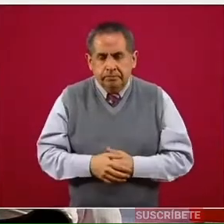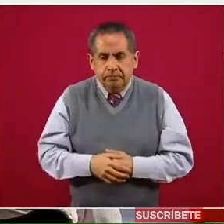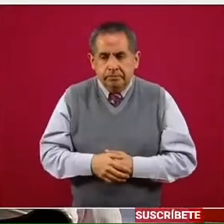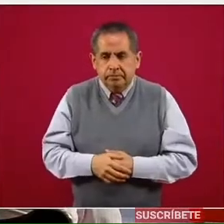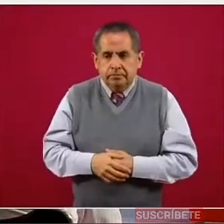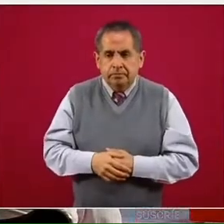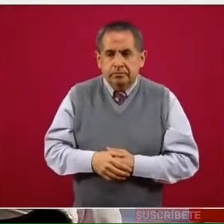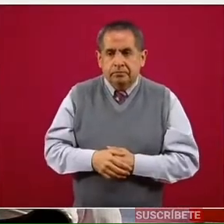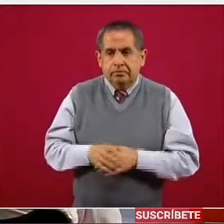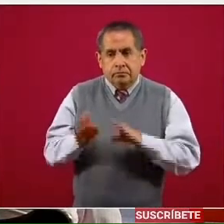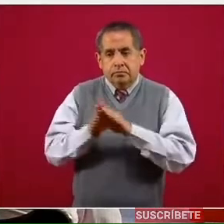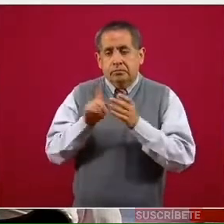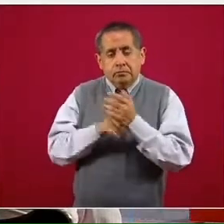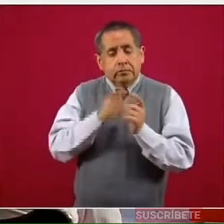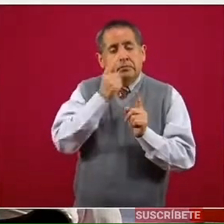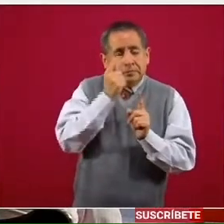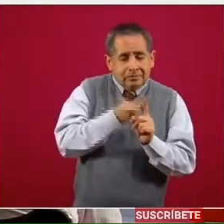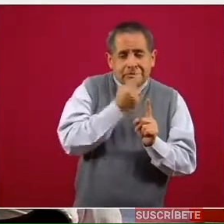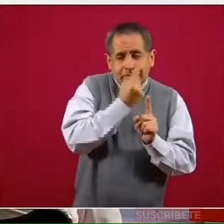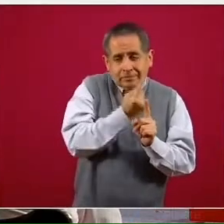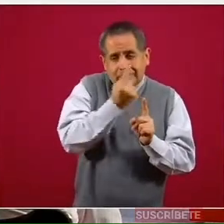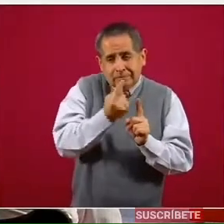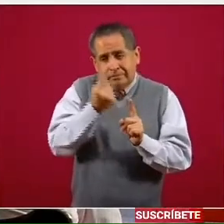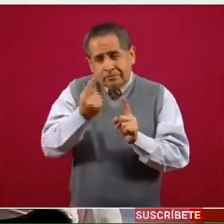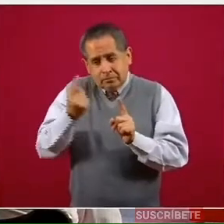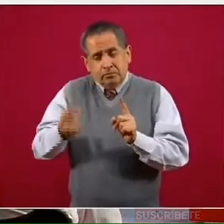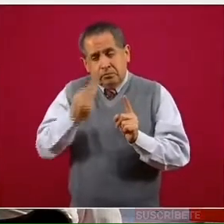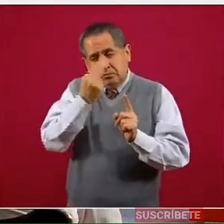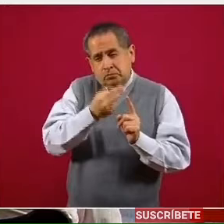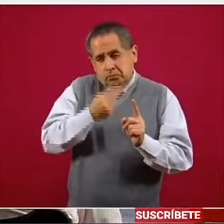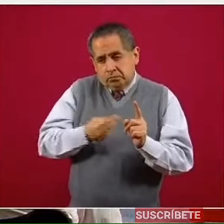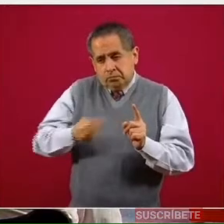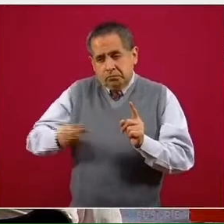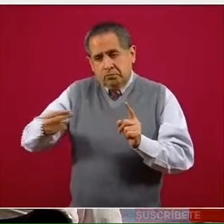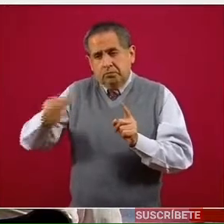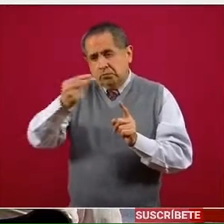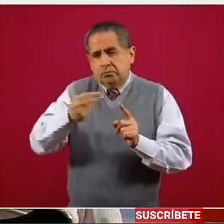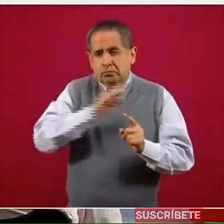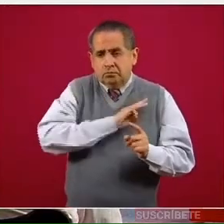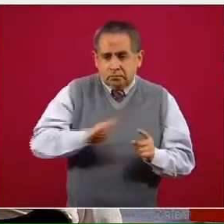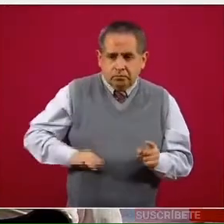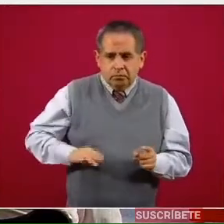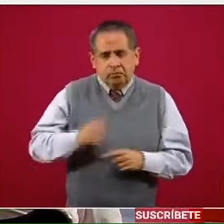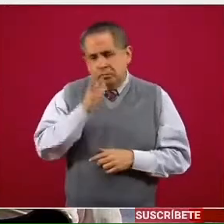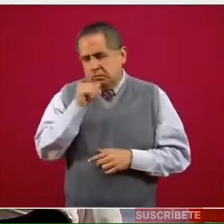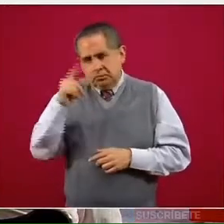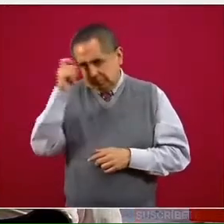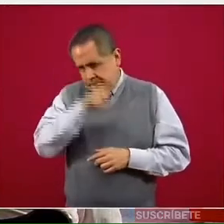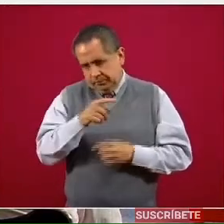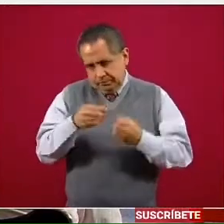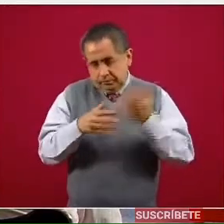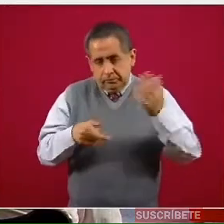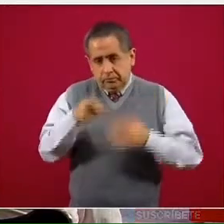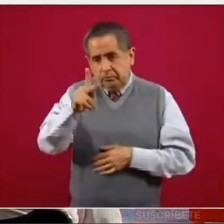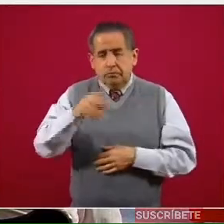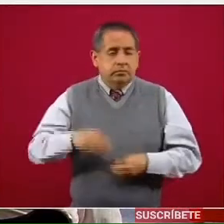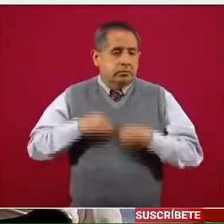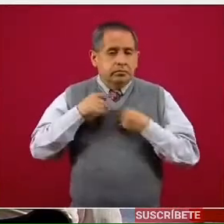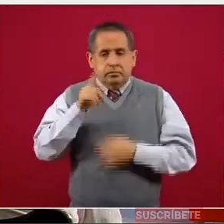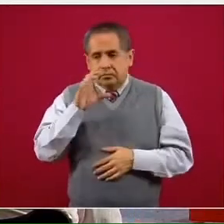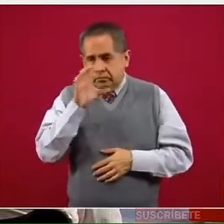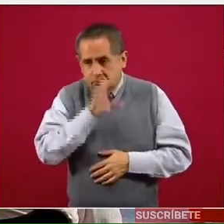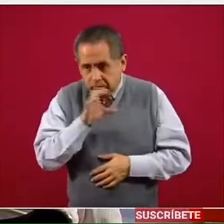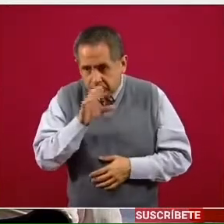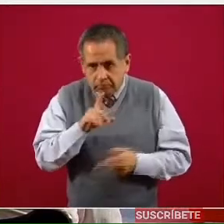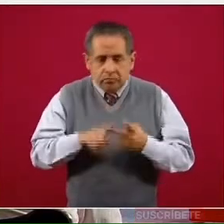desde luego no nos daría tiempo de ir mencionando por nombre cada uno de los municipios, pero usted que vive en